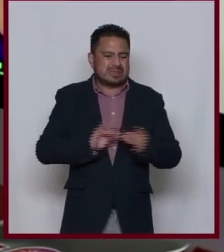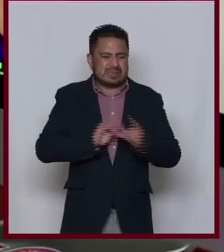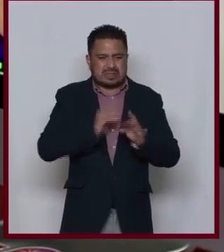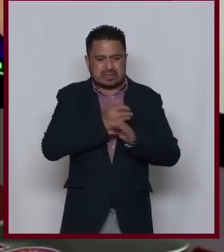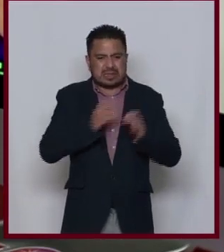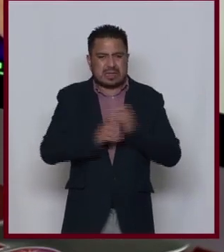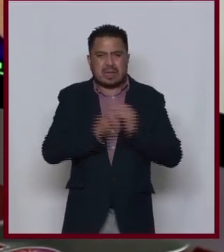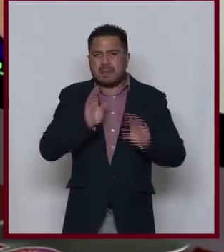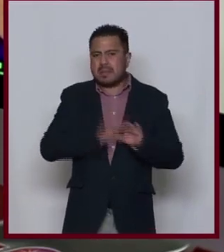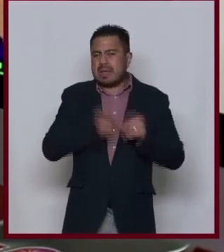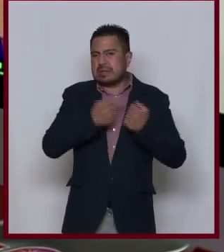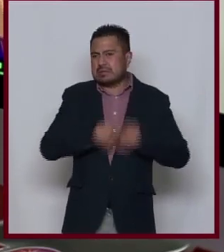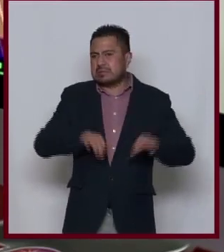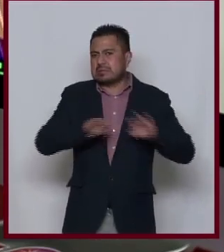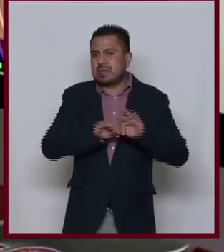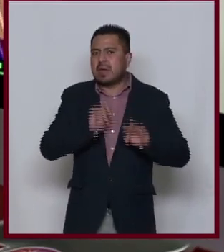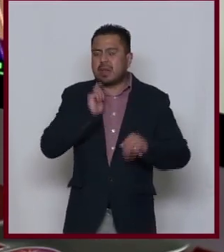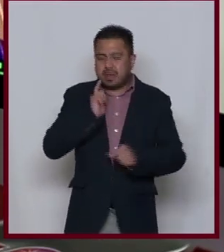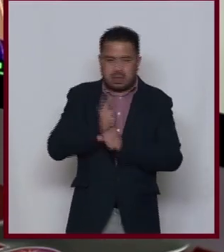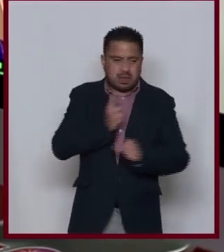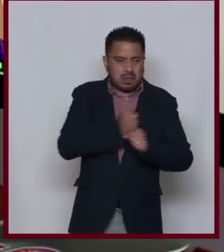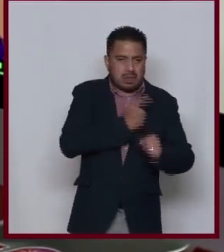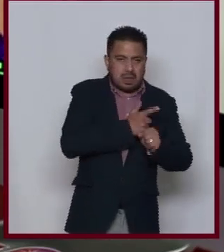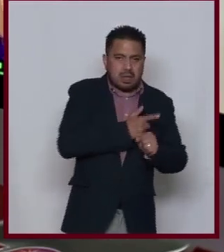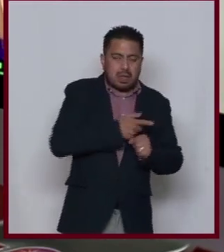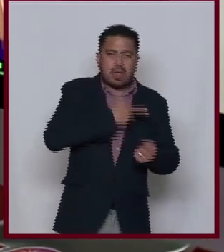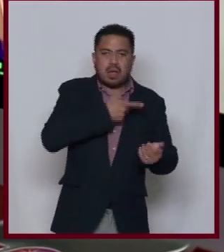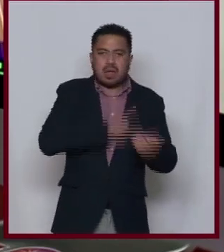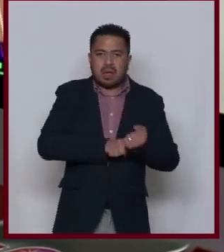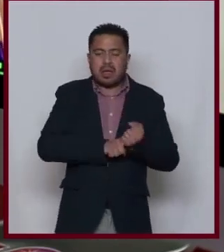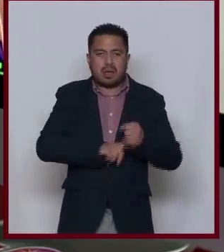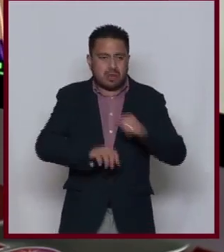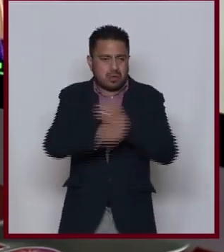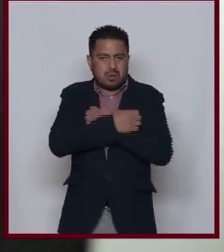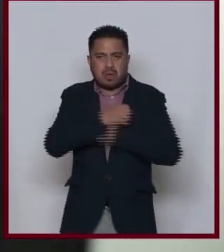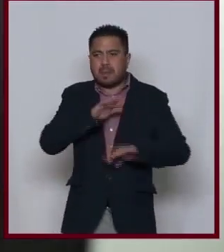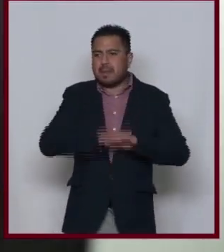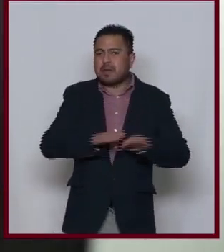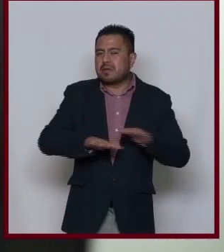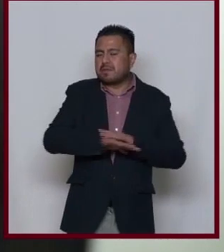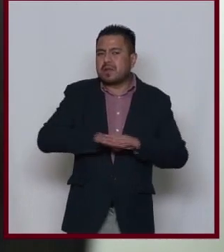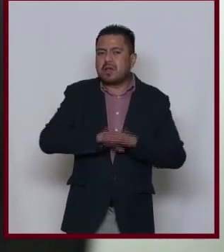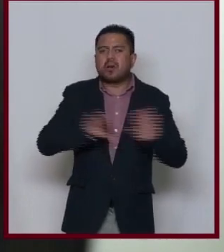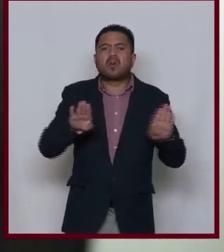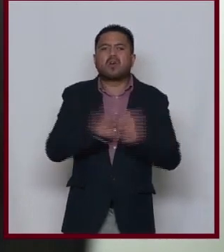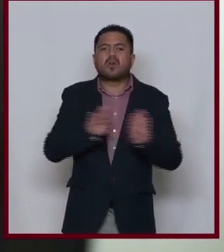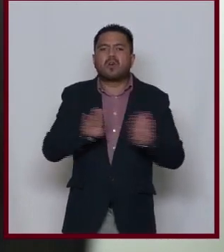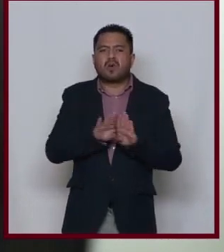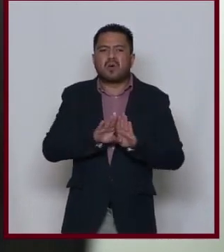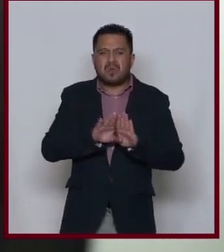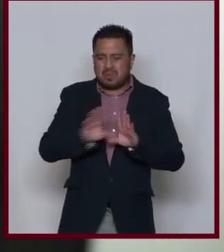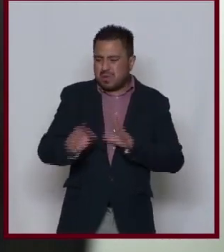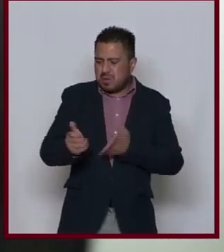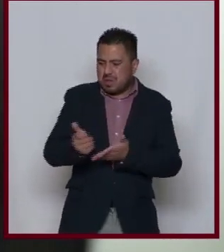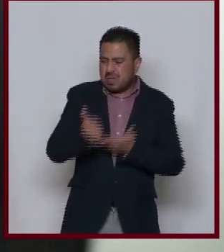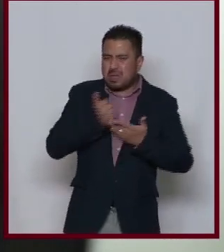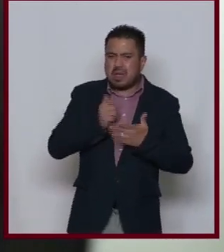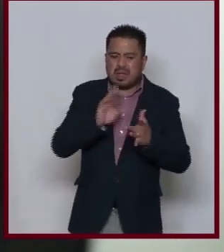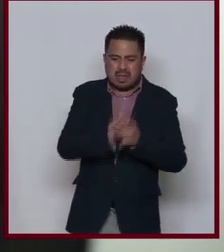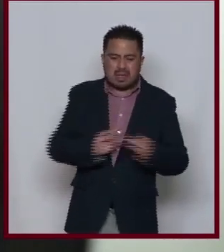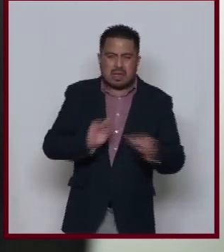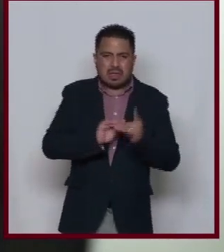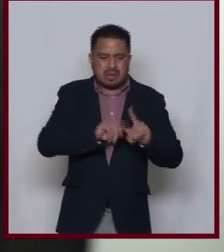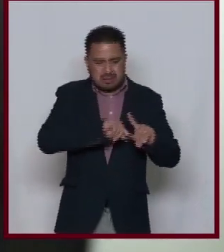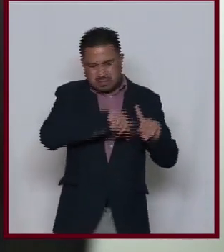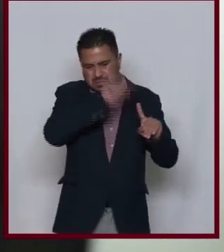muy elementales que vemos desde la educación básica, como senos, cosenos, que nos ayudan a describir una